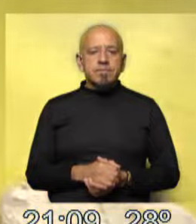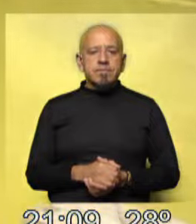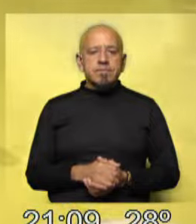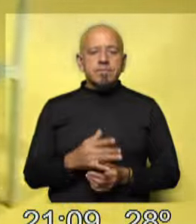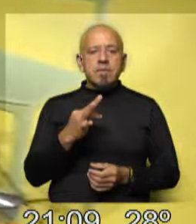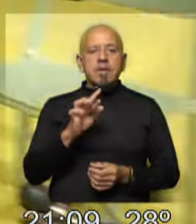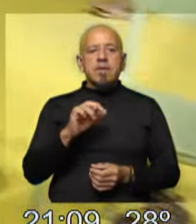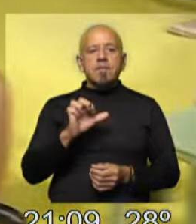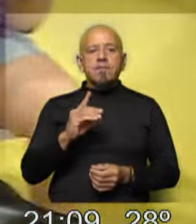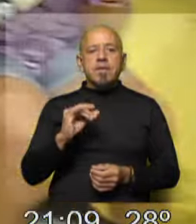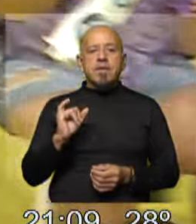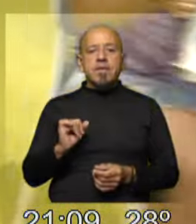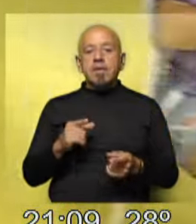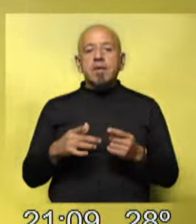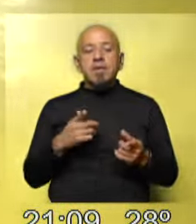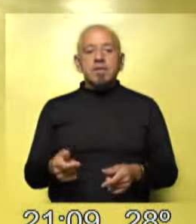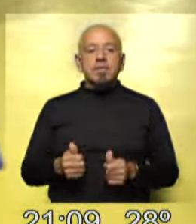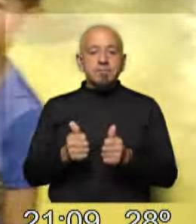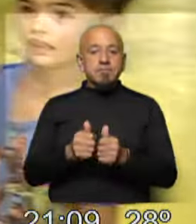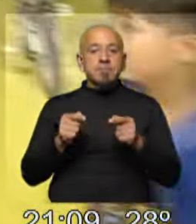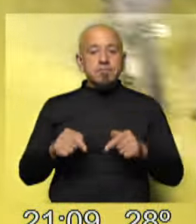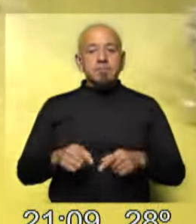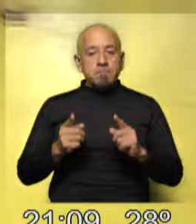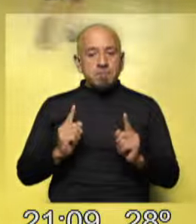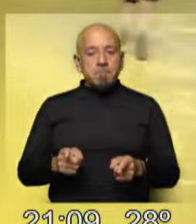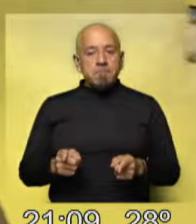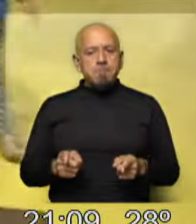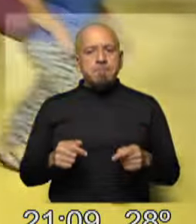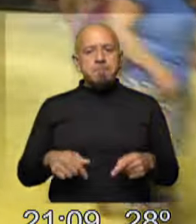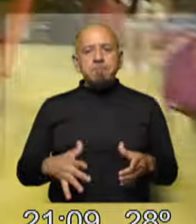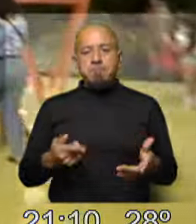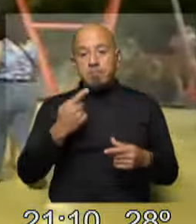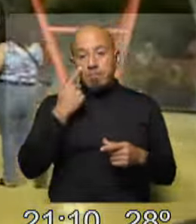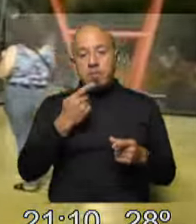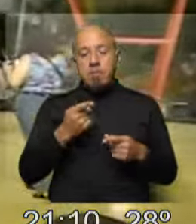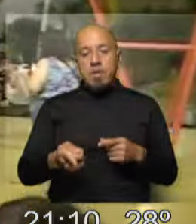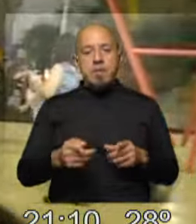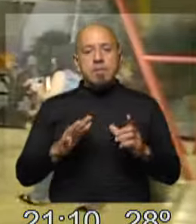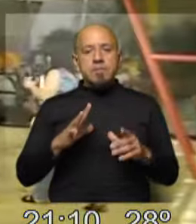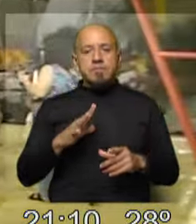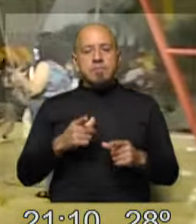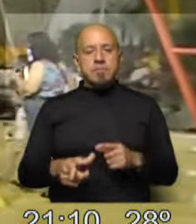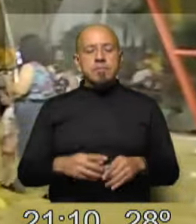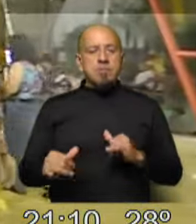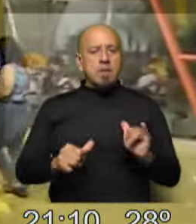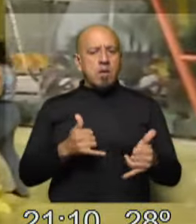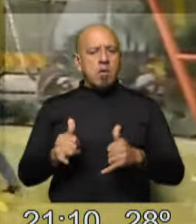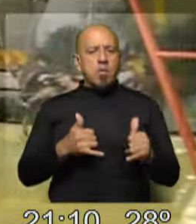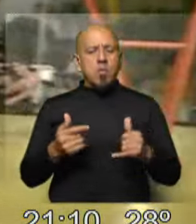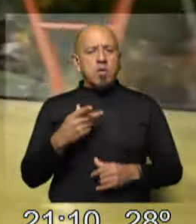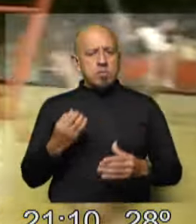aquí este recorriendo mientras les quiero contar que además de lo que vemos aquí está bueno este tipo de juegos no tan